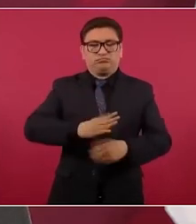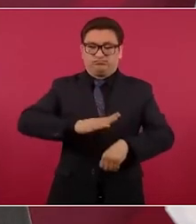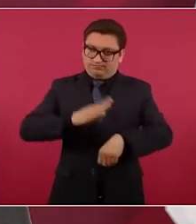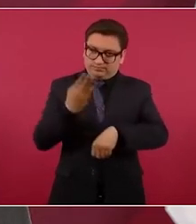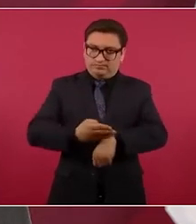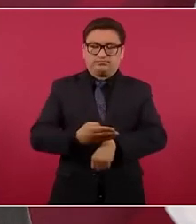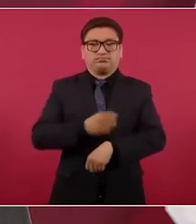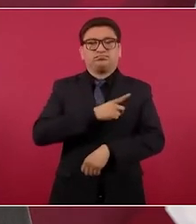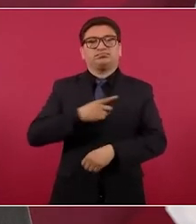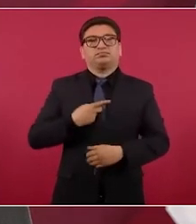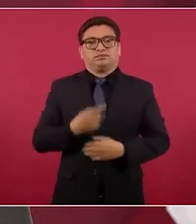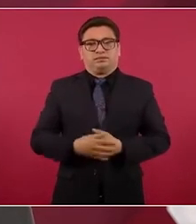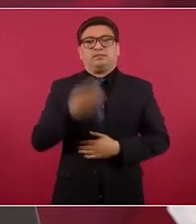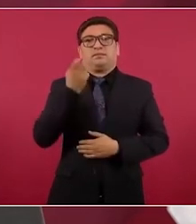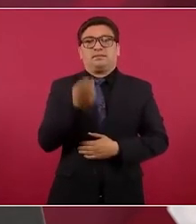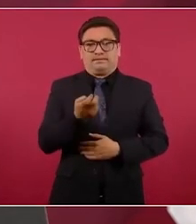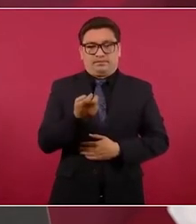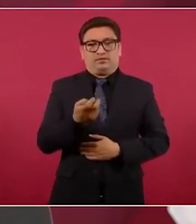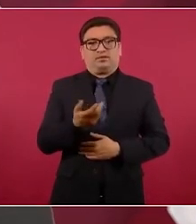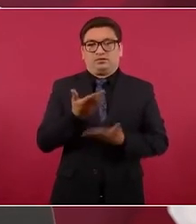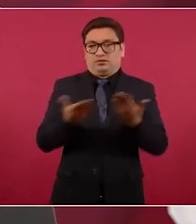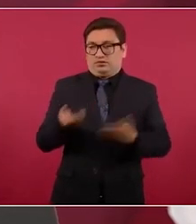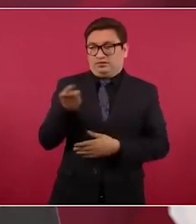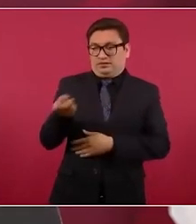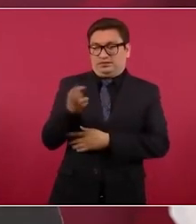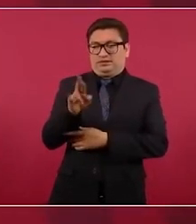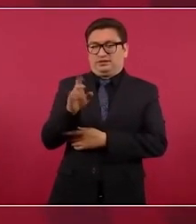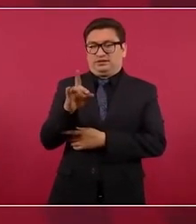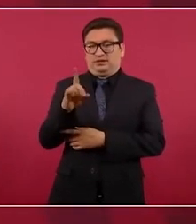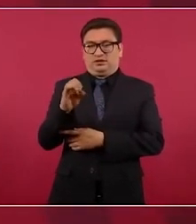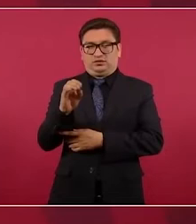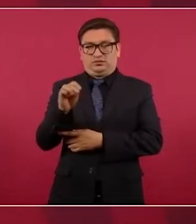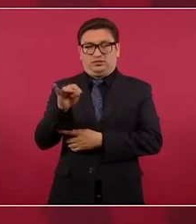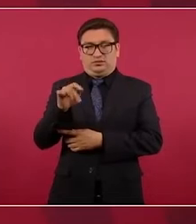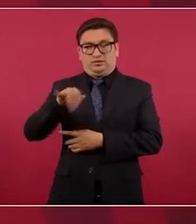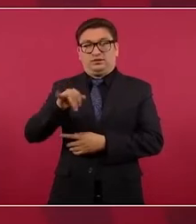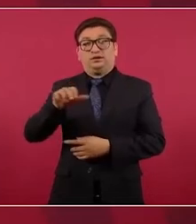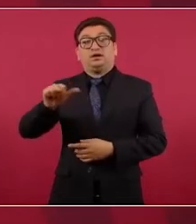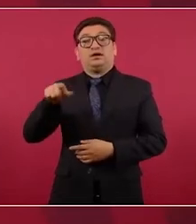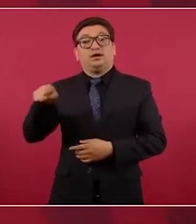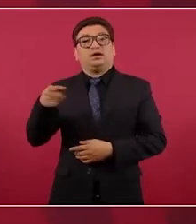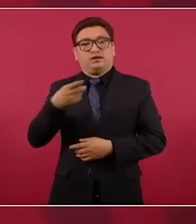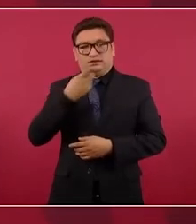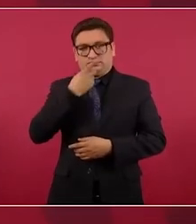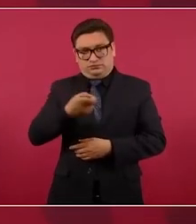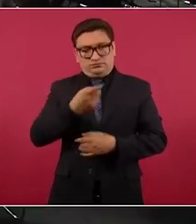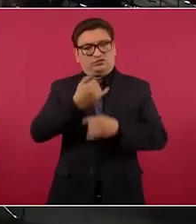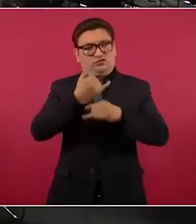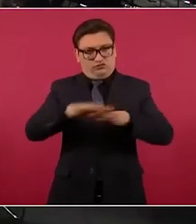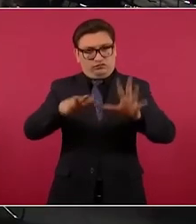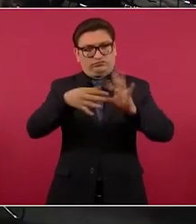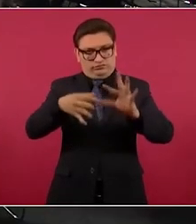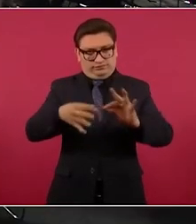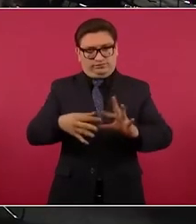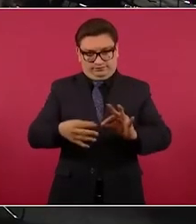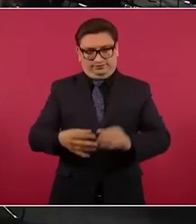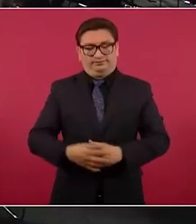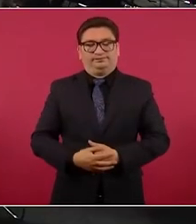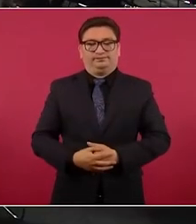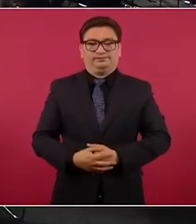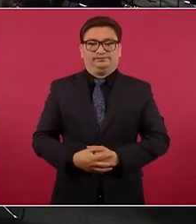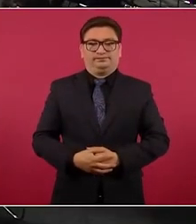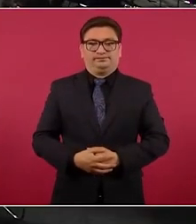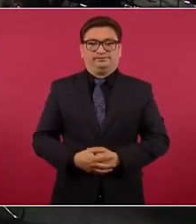Entonces, vamos a pedirle a Ricardo Mejía que nos informe de cómo vamos.